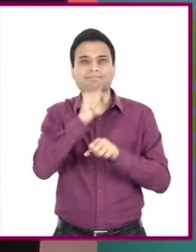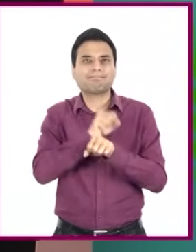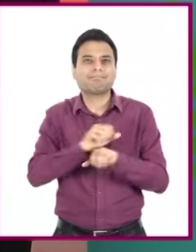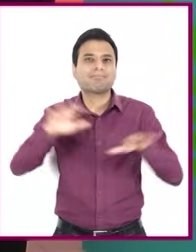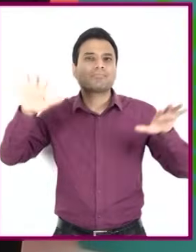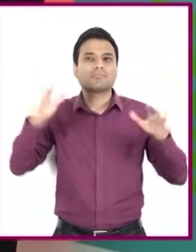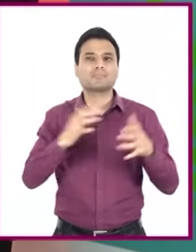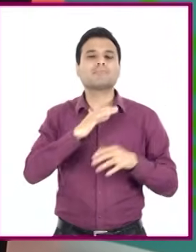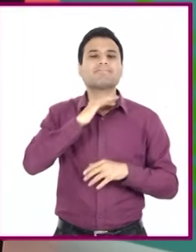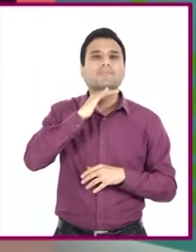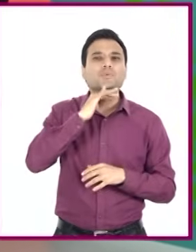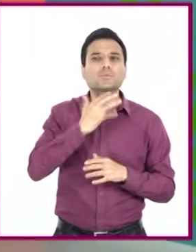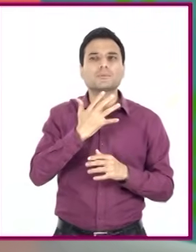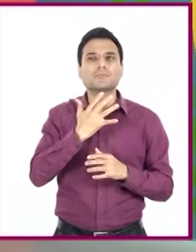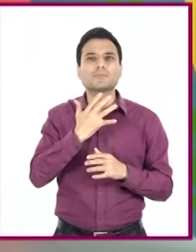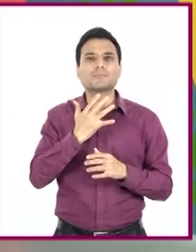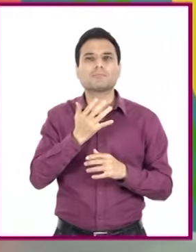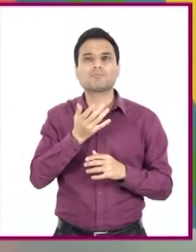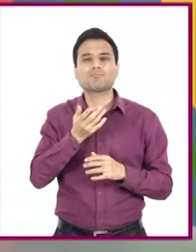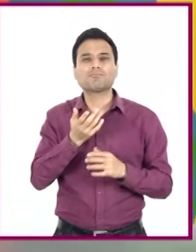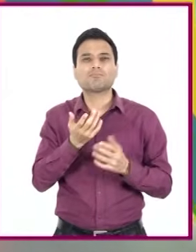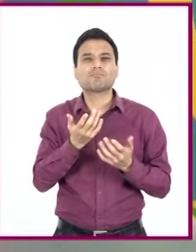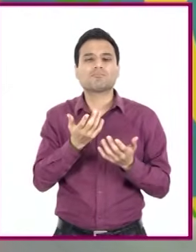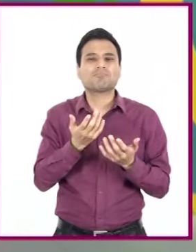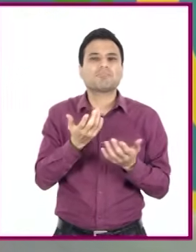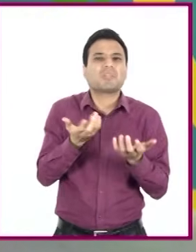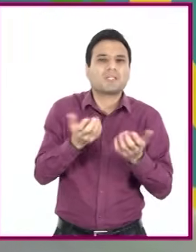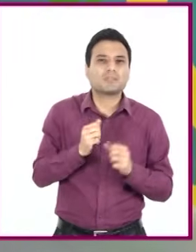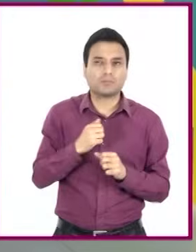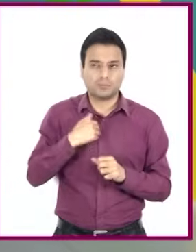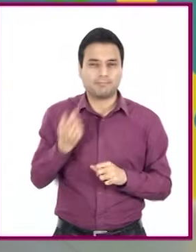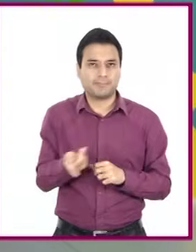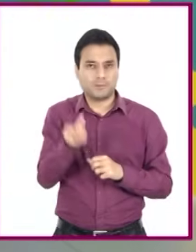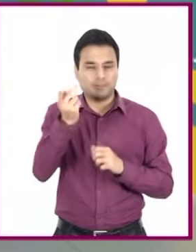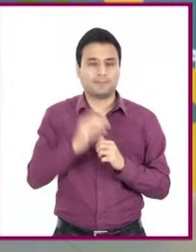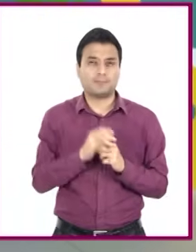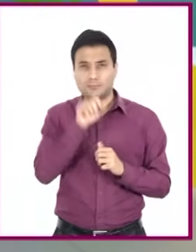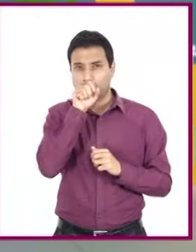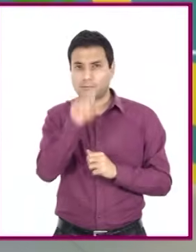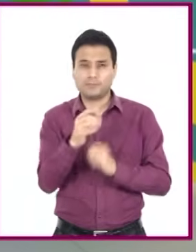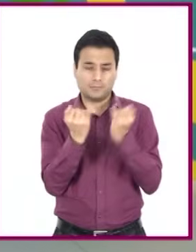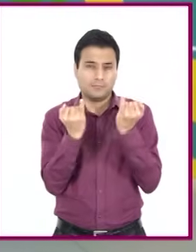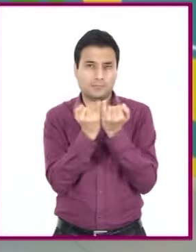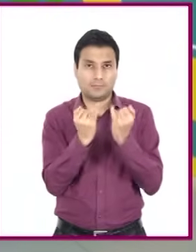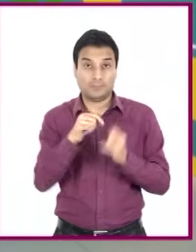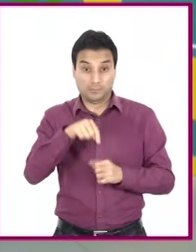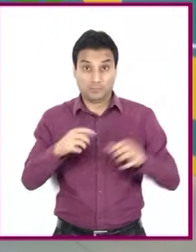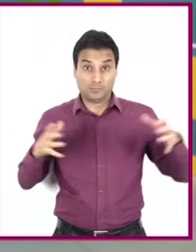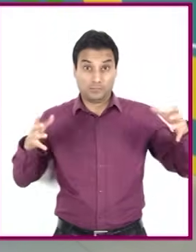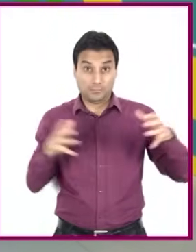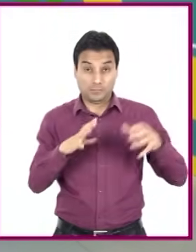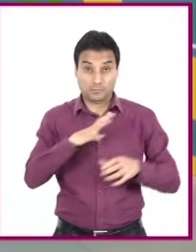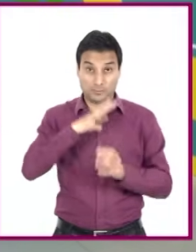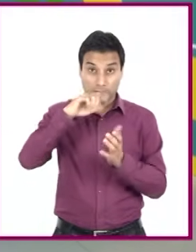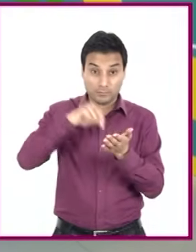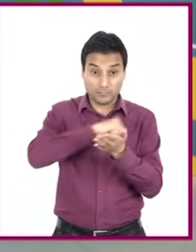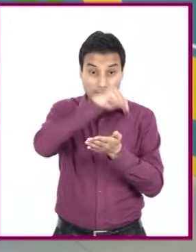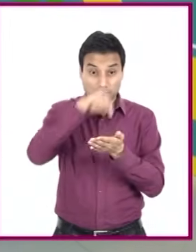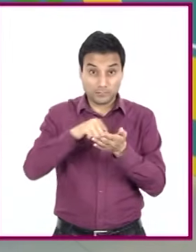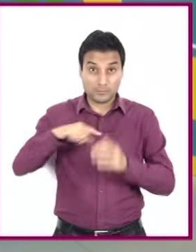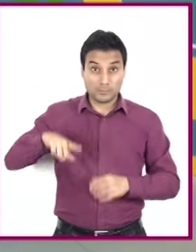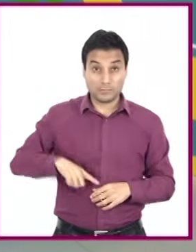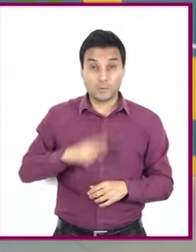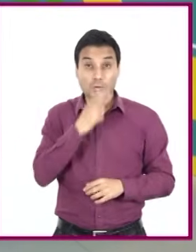materiales. Leslie, también puedes llegar a investigar si hay algún área natural protegida en tu comunidad y qué acciones están